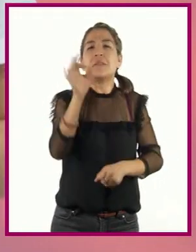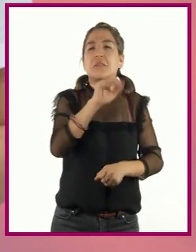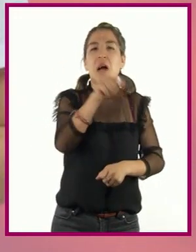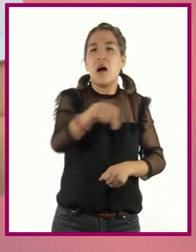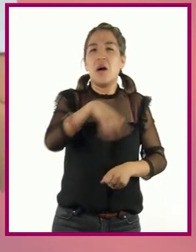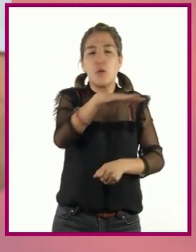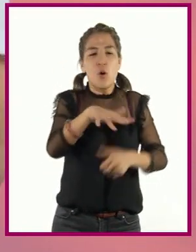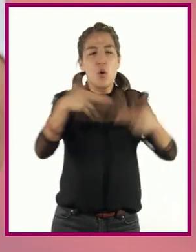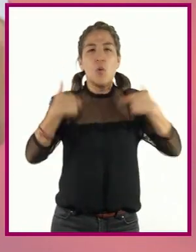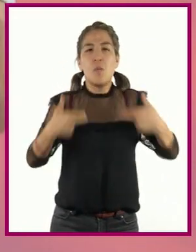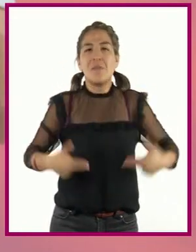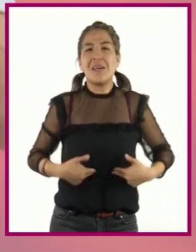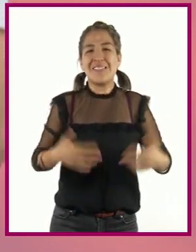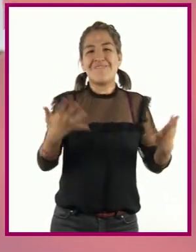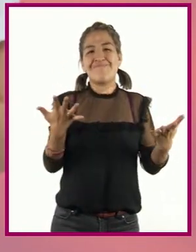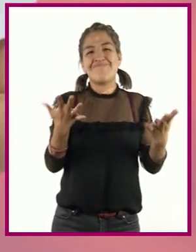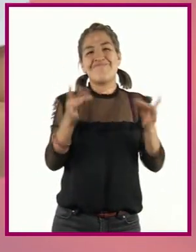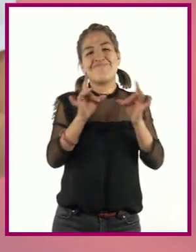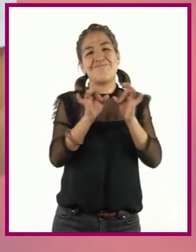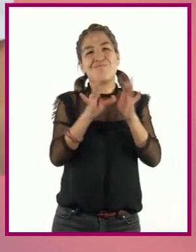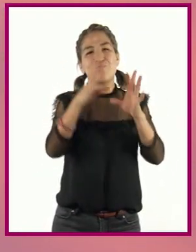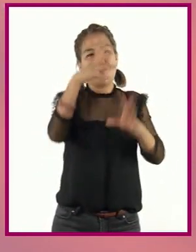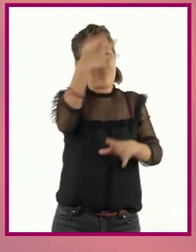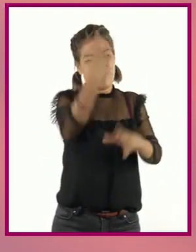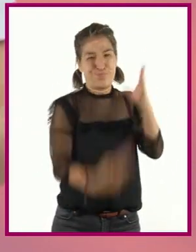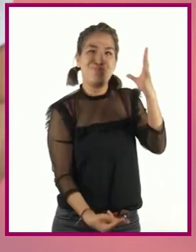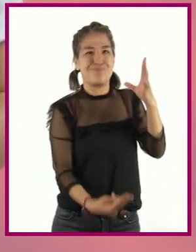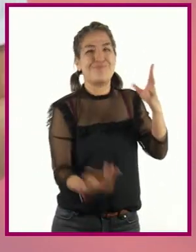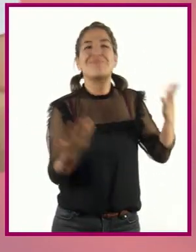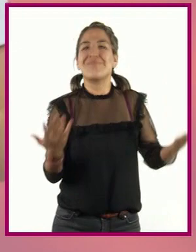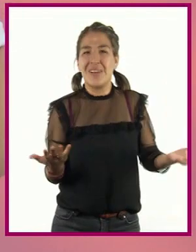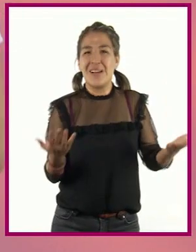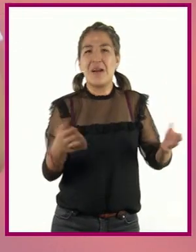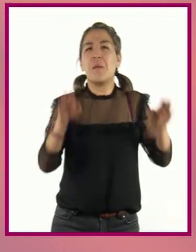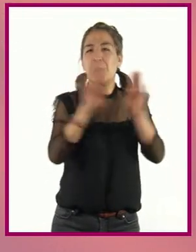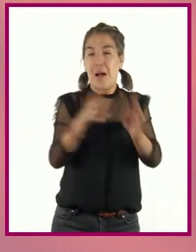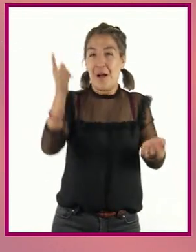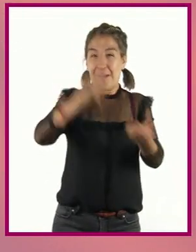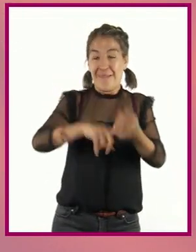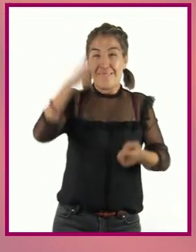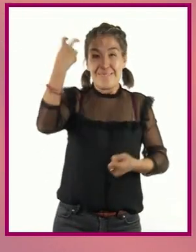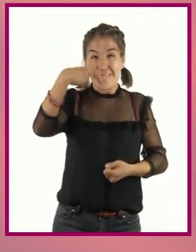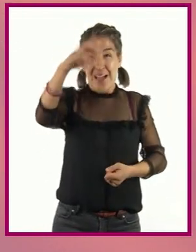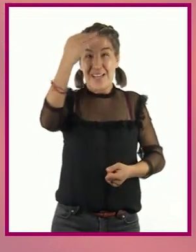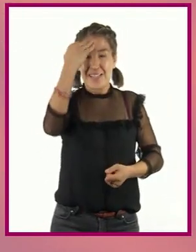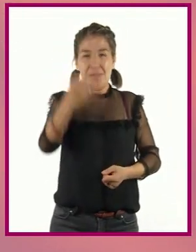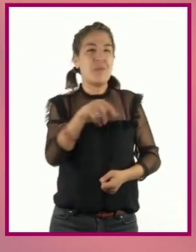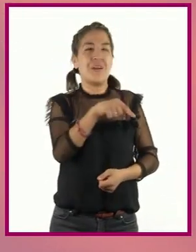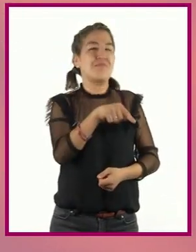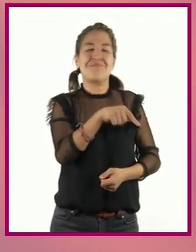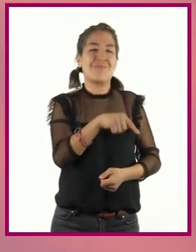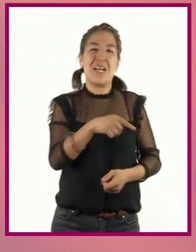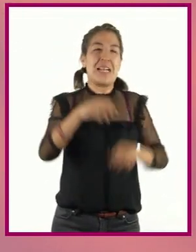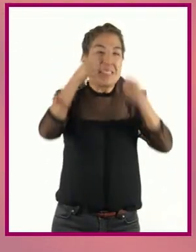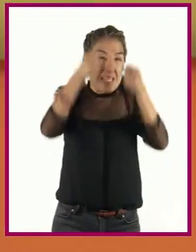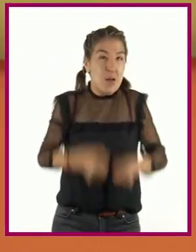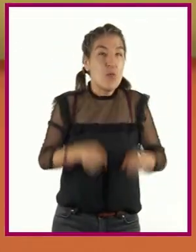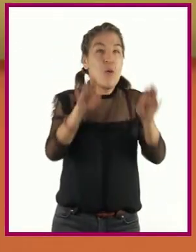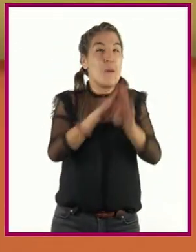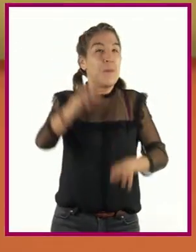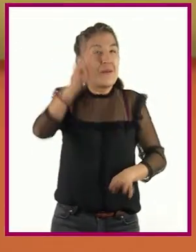humano tuviera la desdicha de caer en uno. Además, lo de viajar en el tiempo, para mí, es solo una teoría no